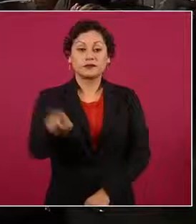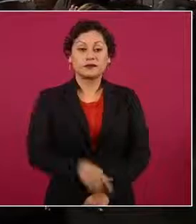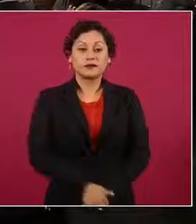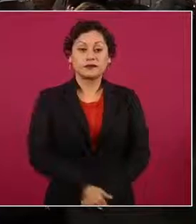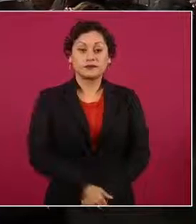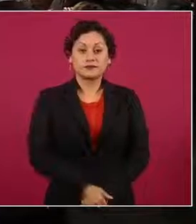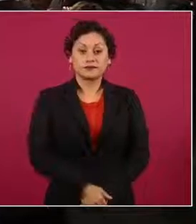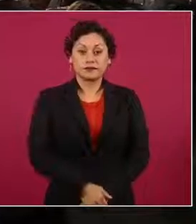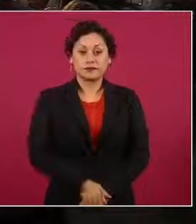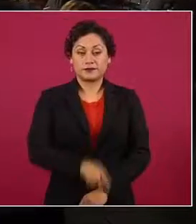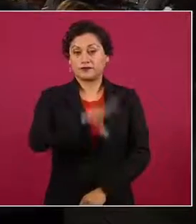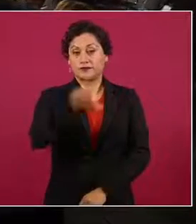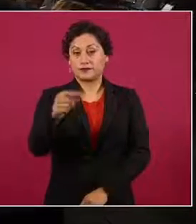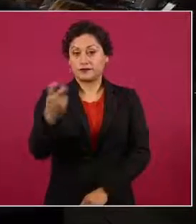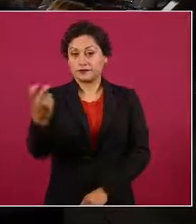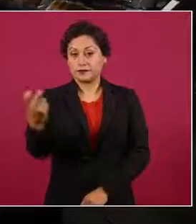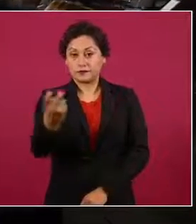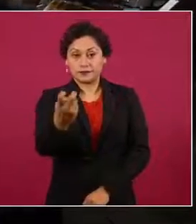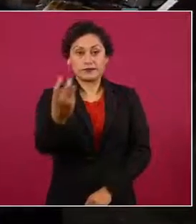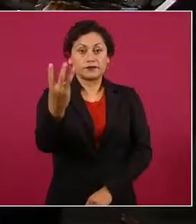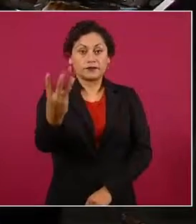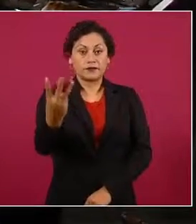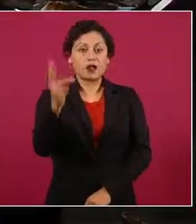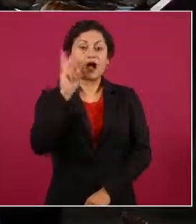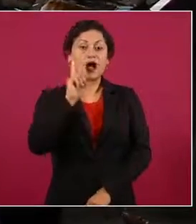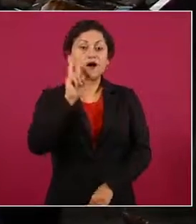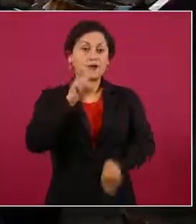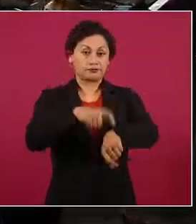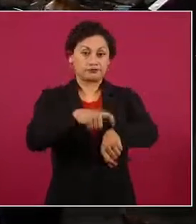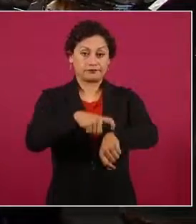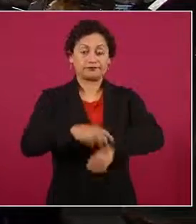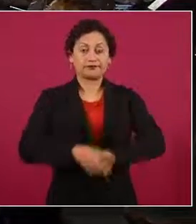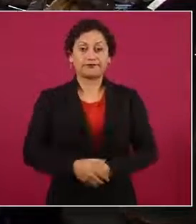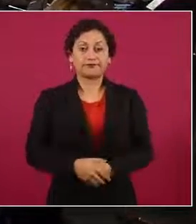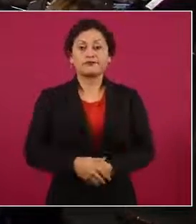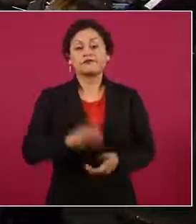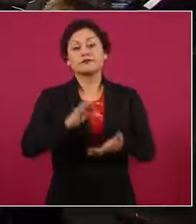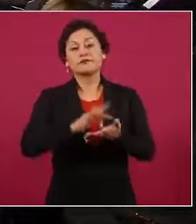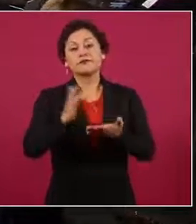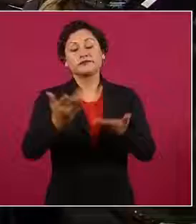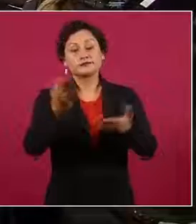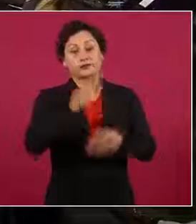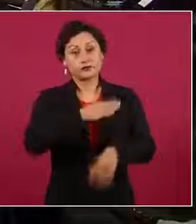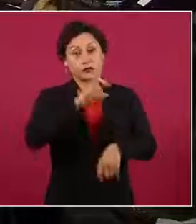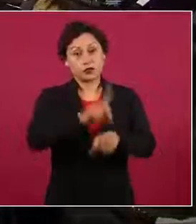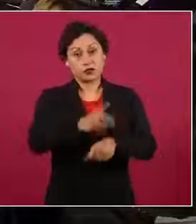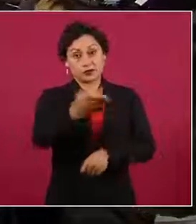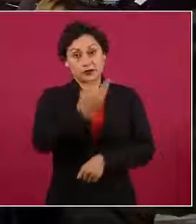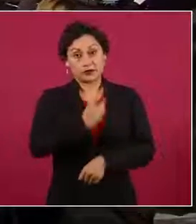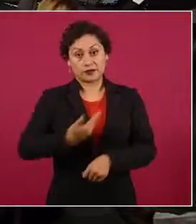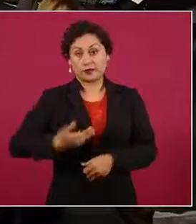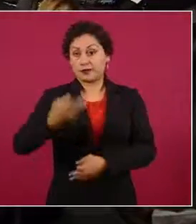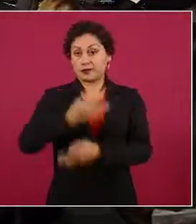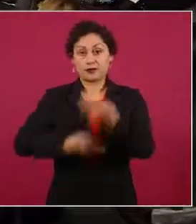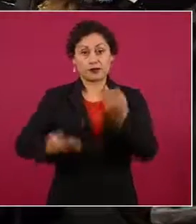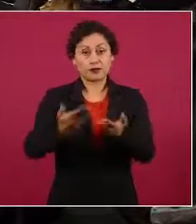Y ustedes tres. Vamos a ver si nos alcanza el tiempo. Gracias. Muy buenos días, presidente, y a todos los presentes.